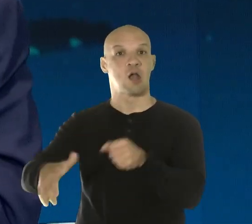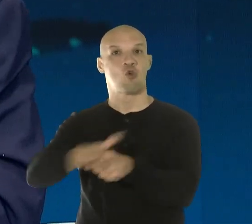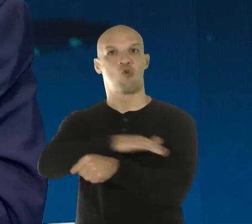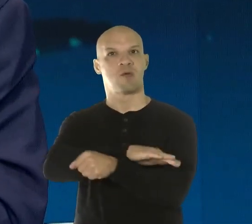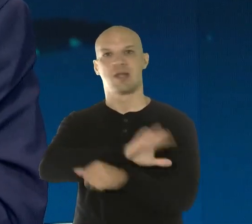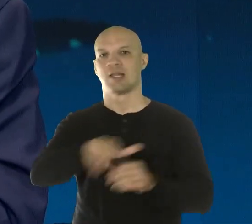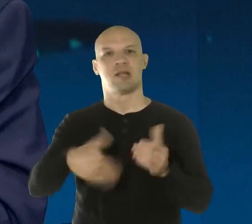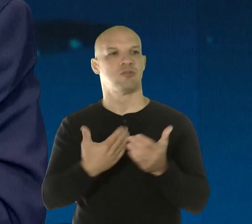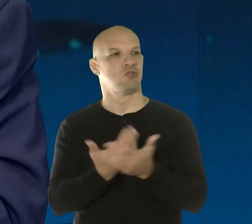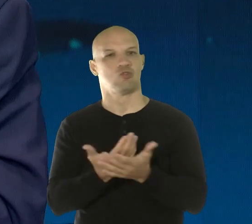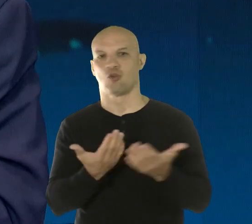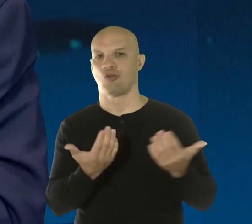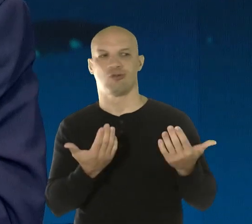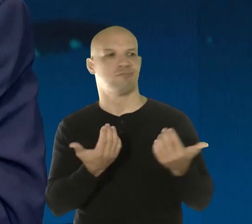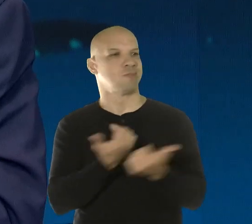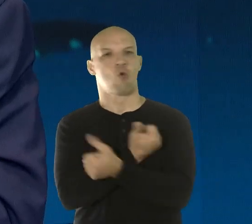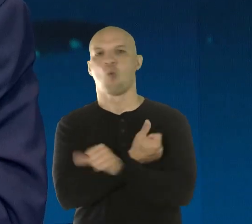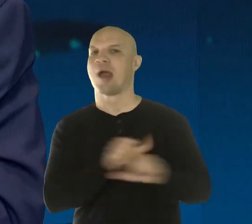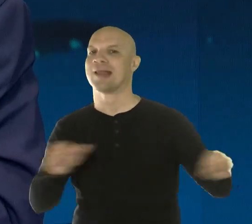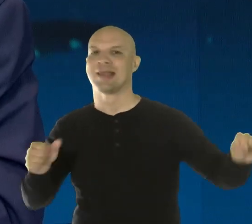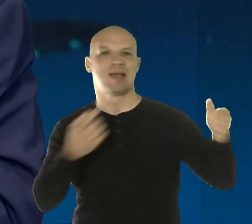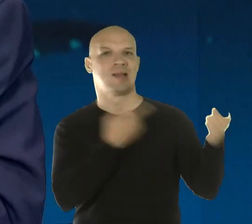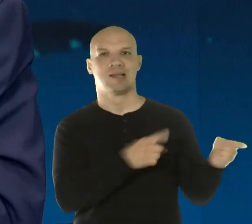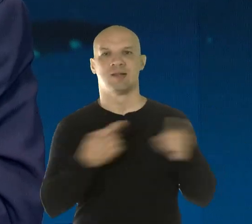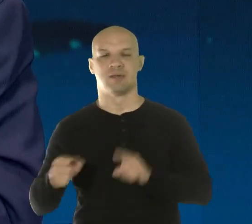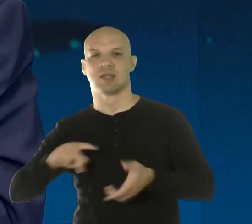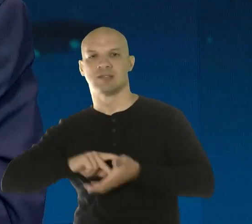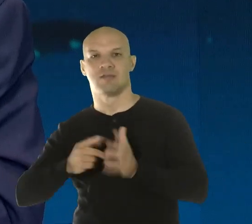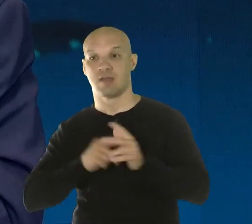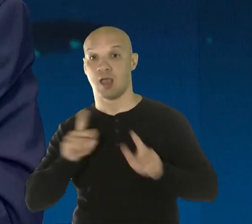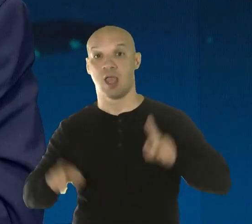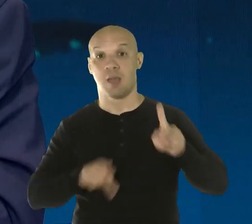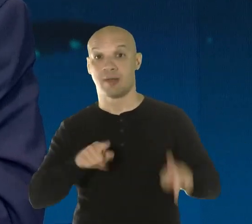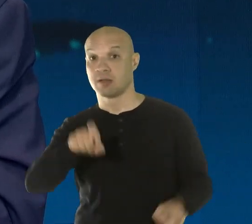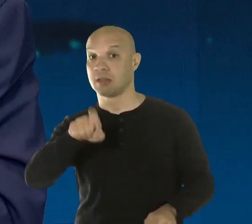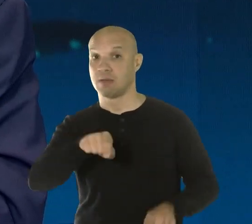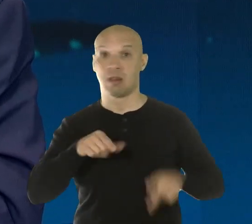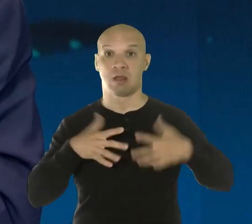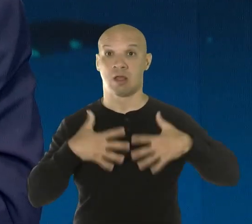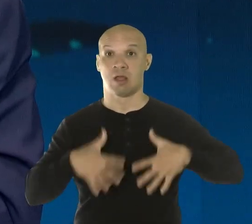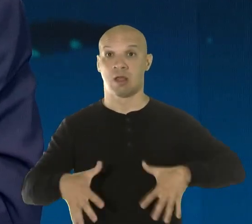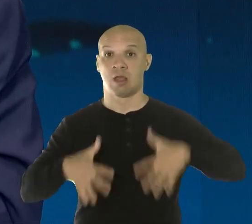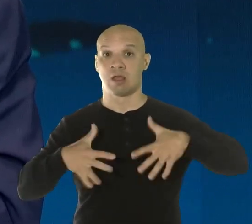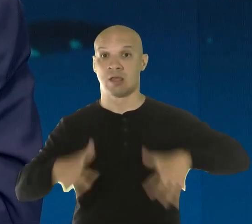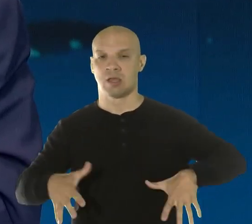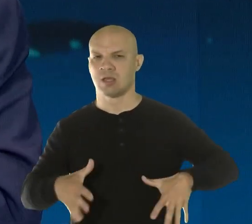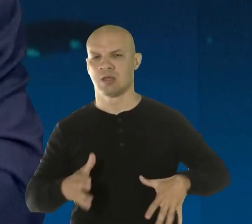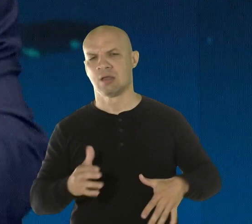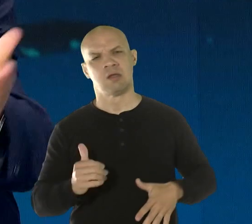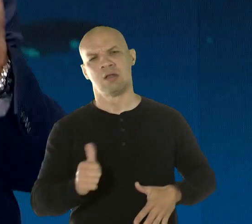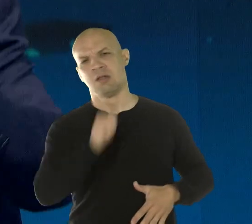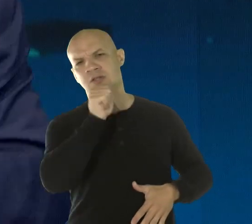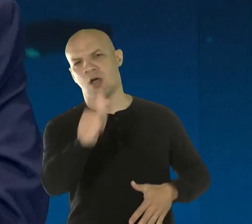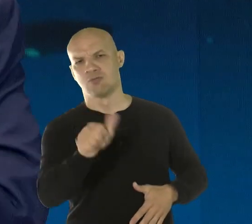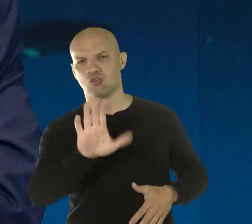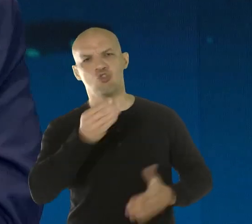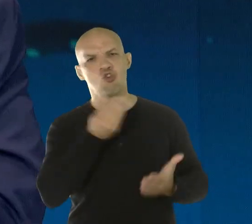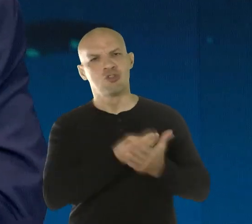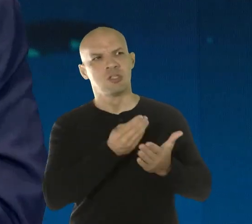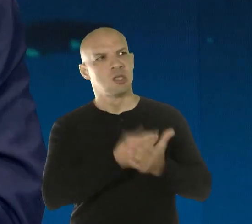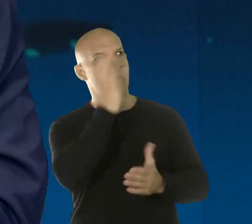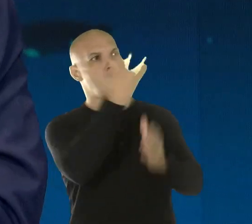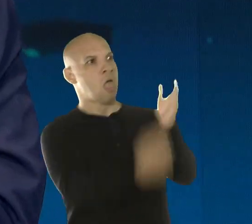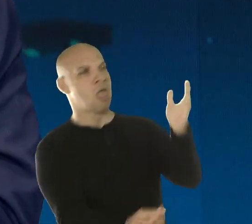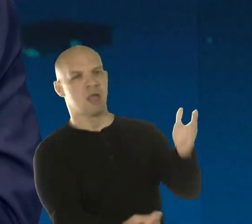todo tipo de situación. O sea que las personas no deberían estar nerviosas porque que su dinero va a